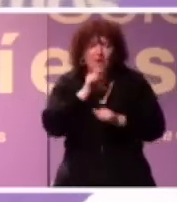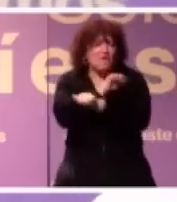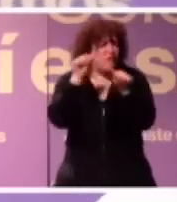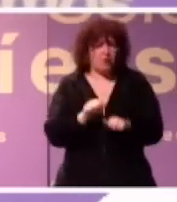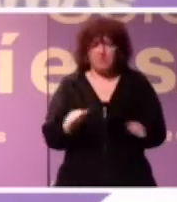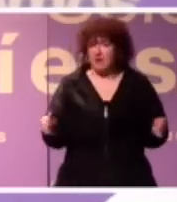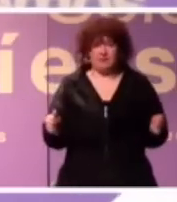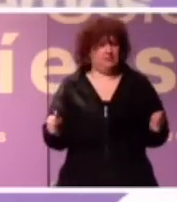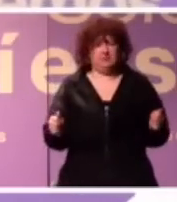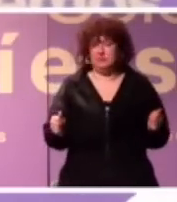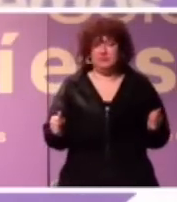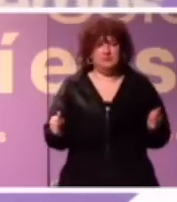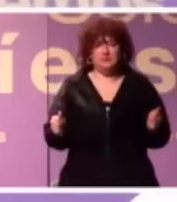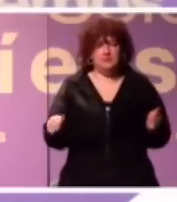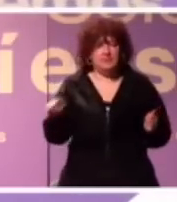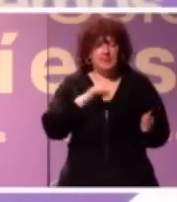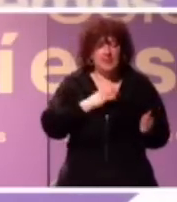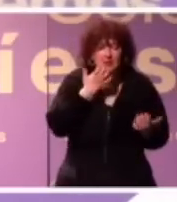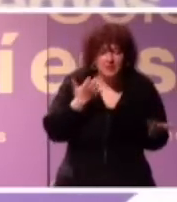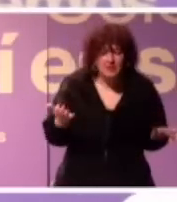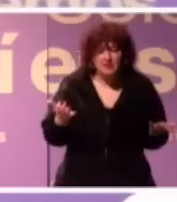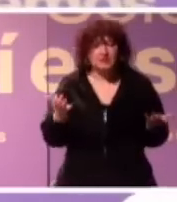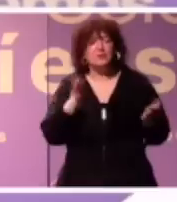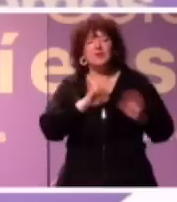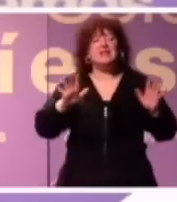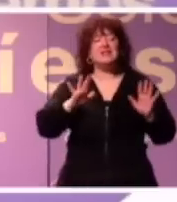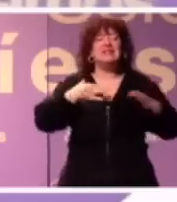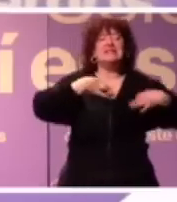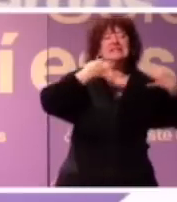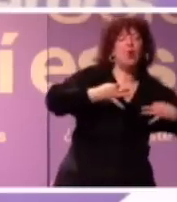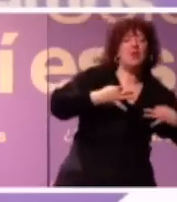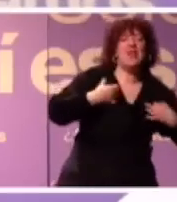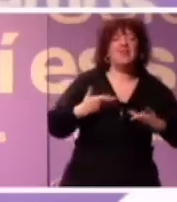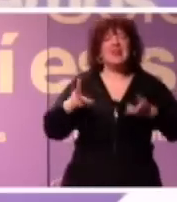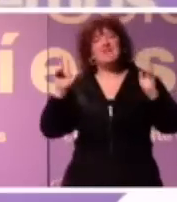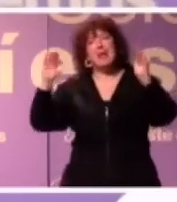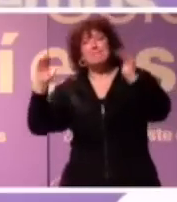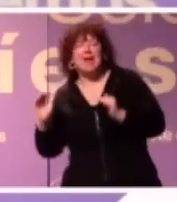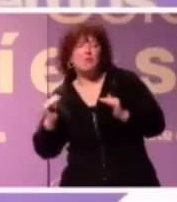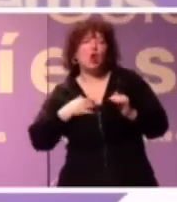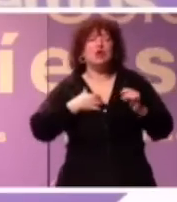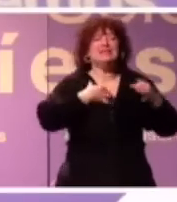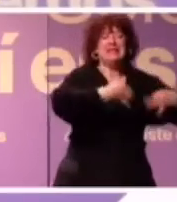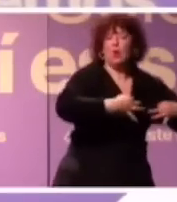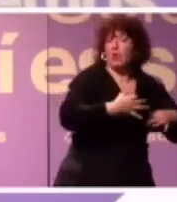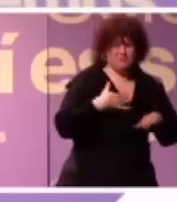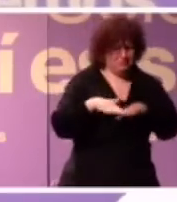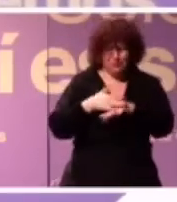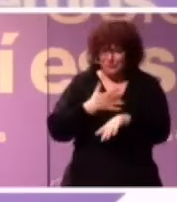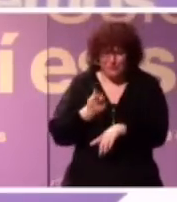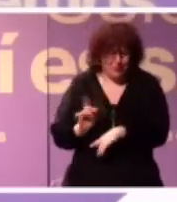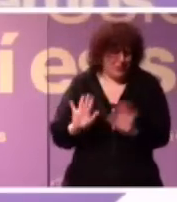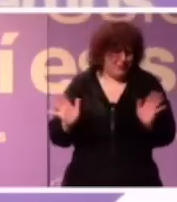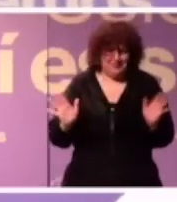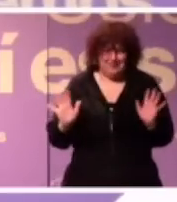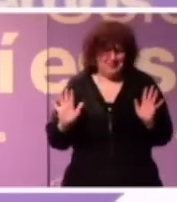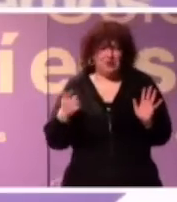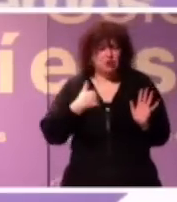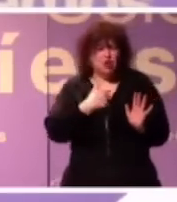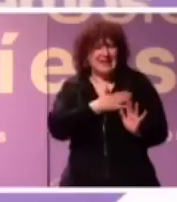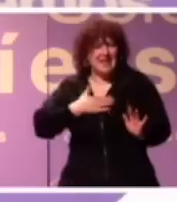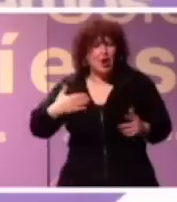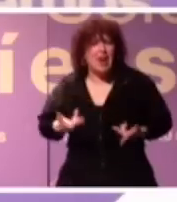cuando no vendemos seguridad libertad a cambio de seguridad no no quiero tu seguridad A cambio de que me quites mi